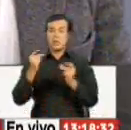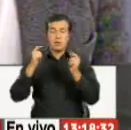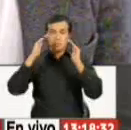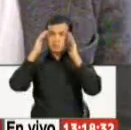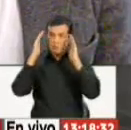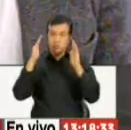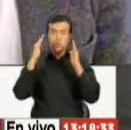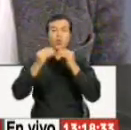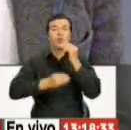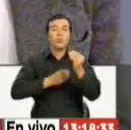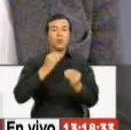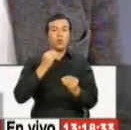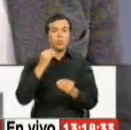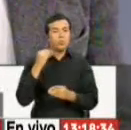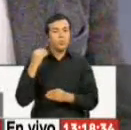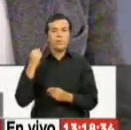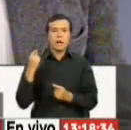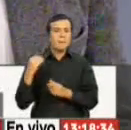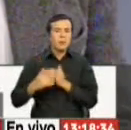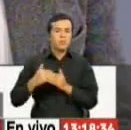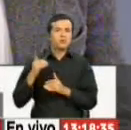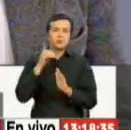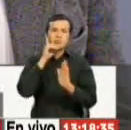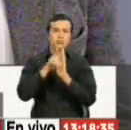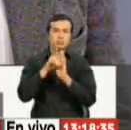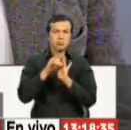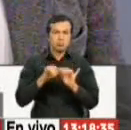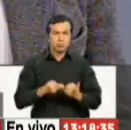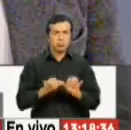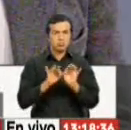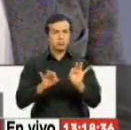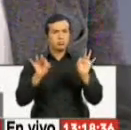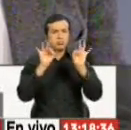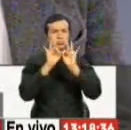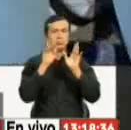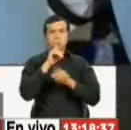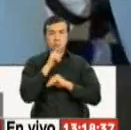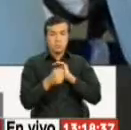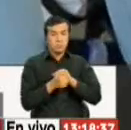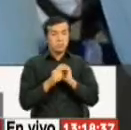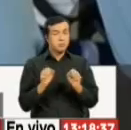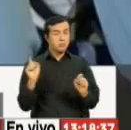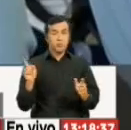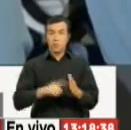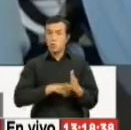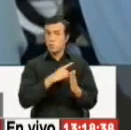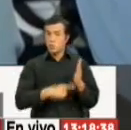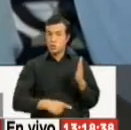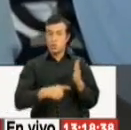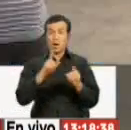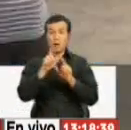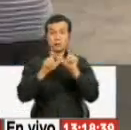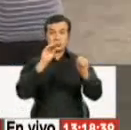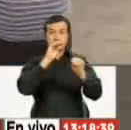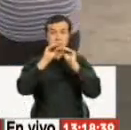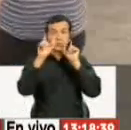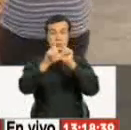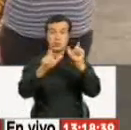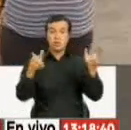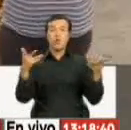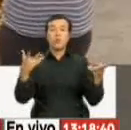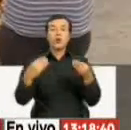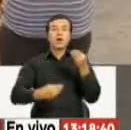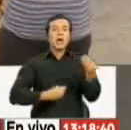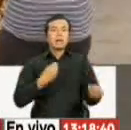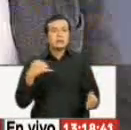facilitar el proceso de denuncias pero sobre todo que quede claro que no podía haber encubrimiento a la par se busca educar a la población sobre cómo actuar